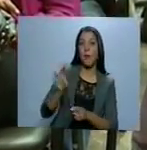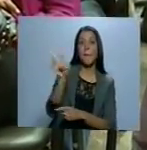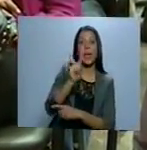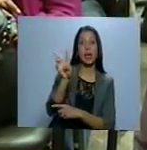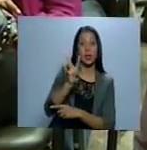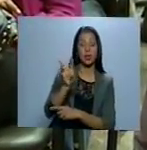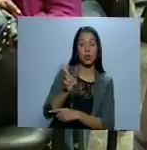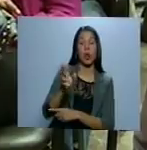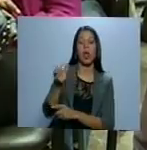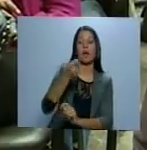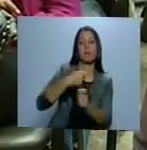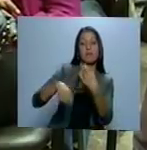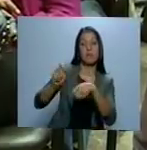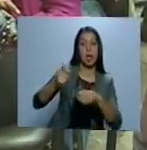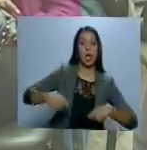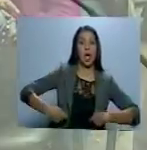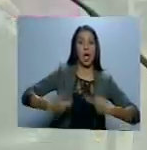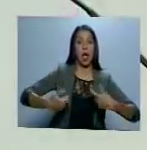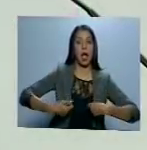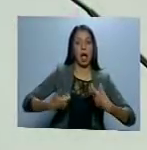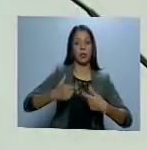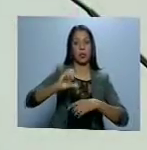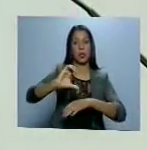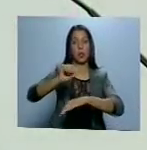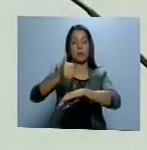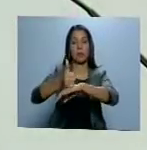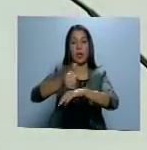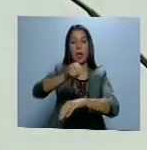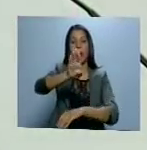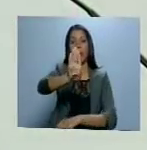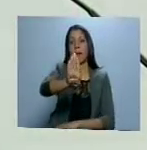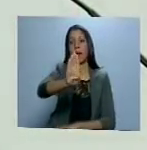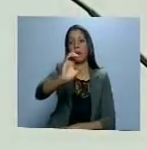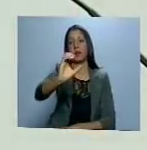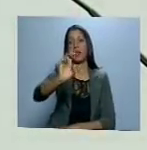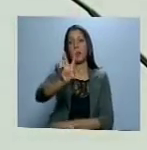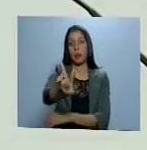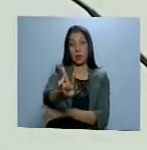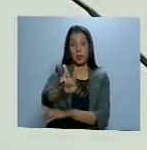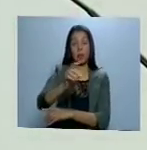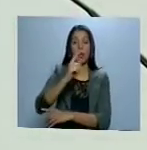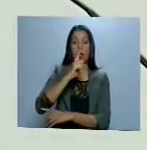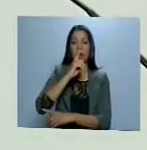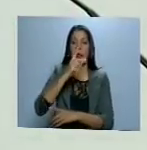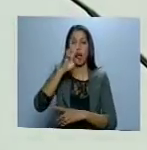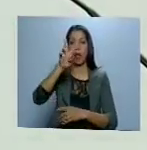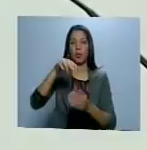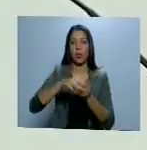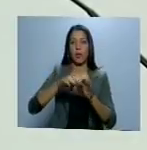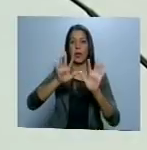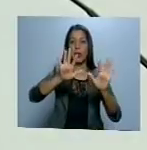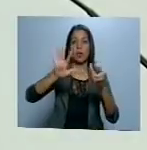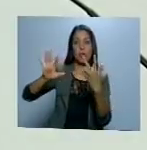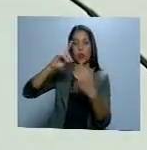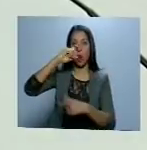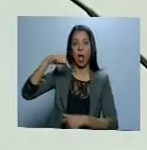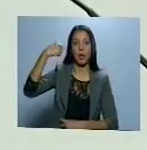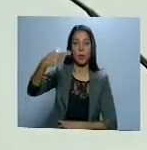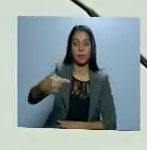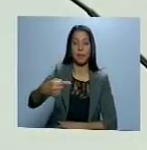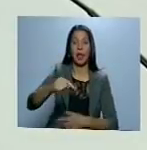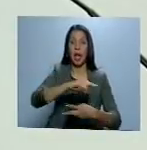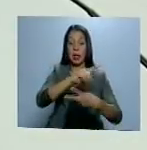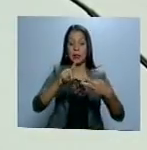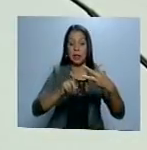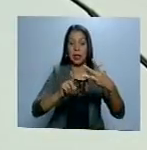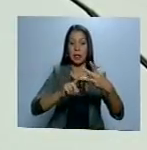operativos del Banco Central de Venezuela para el ejercicio económico financiero 2018. Y tercero,